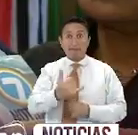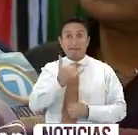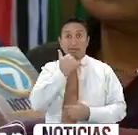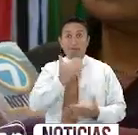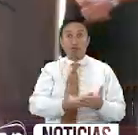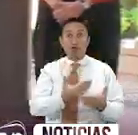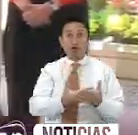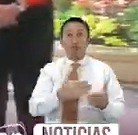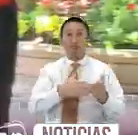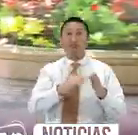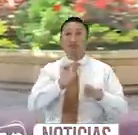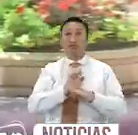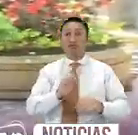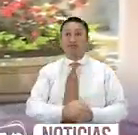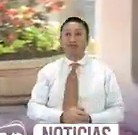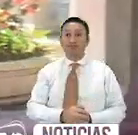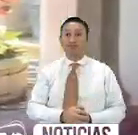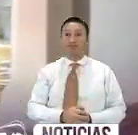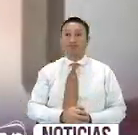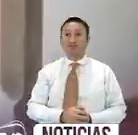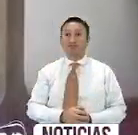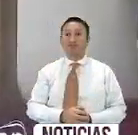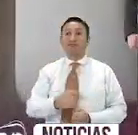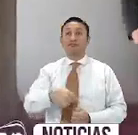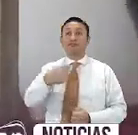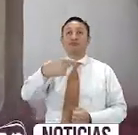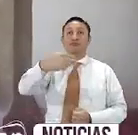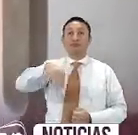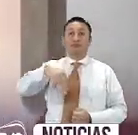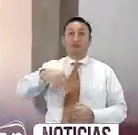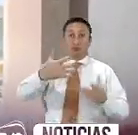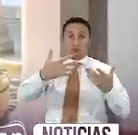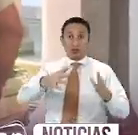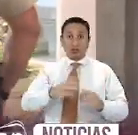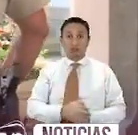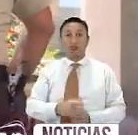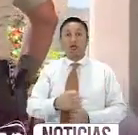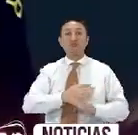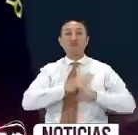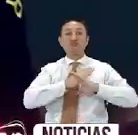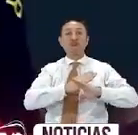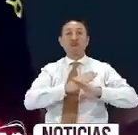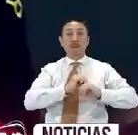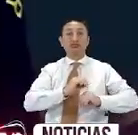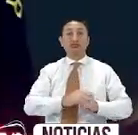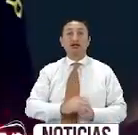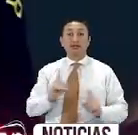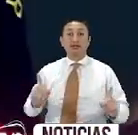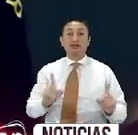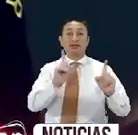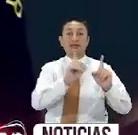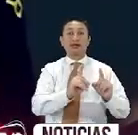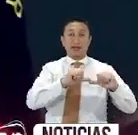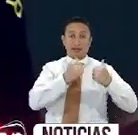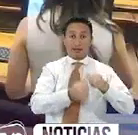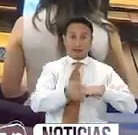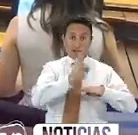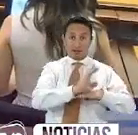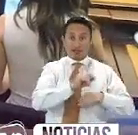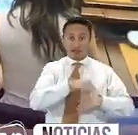contra del país. El día decisivo para Palencia es el próximo miércoles, donde deberá defenderse presencialmente de las